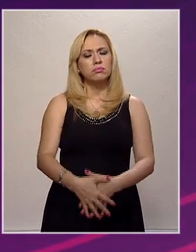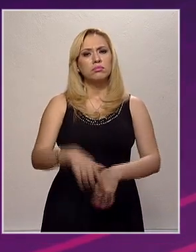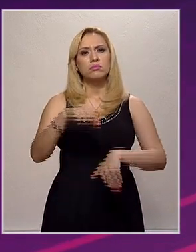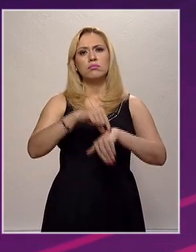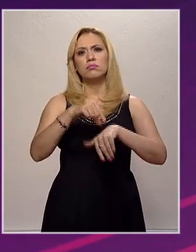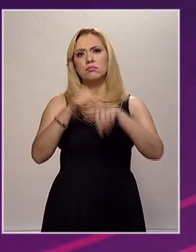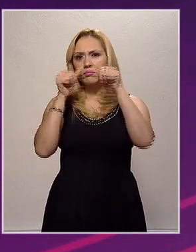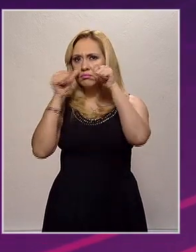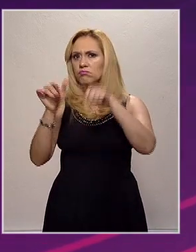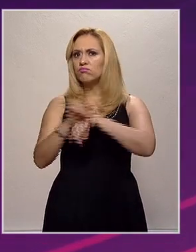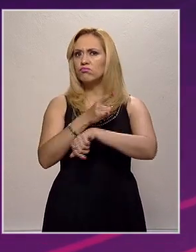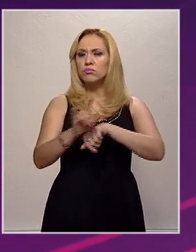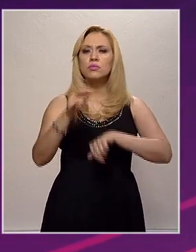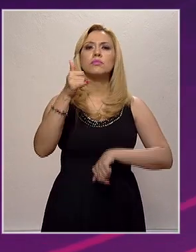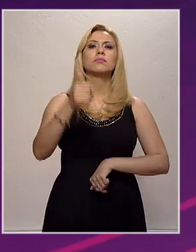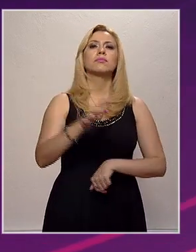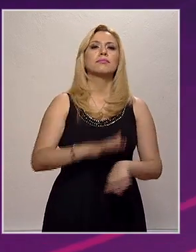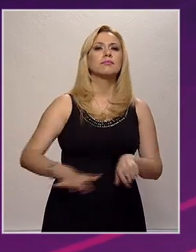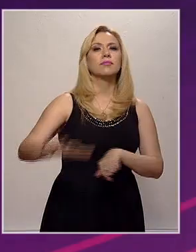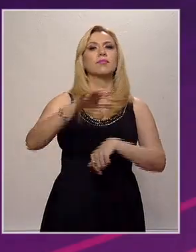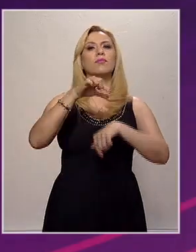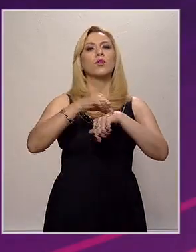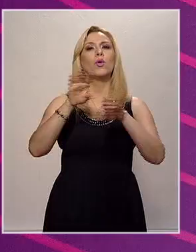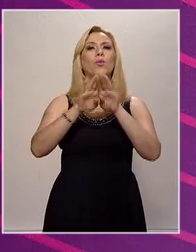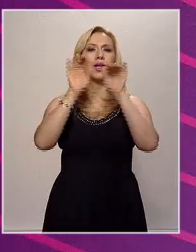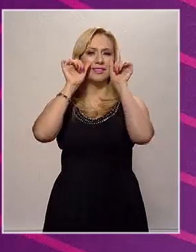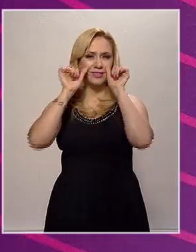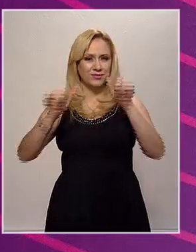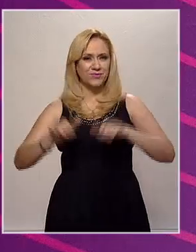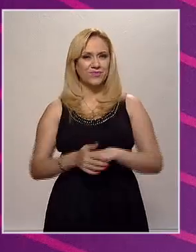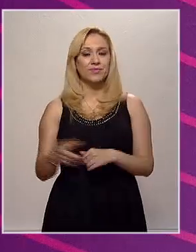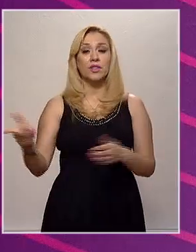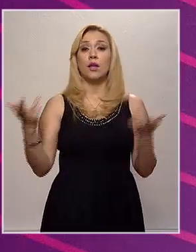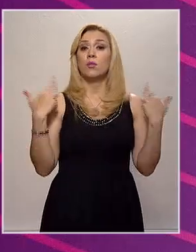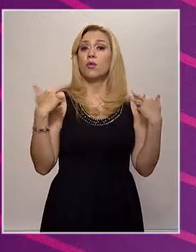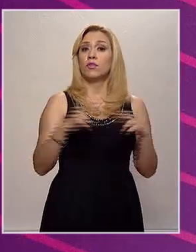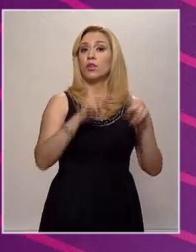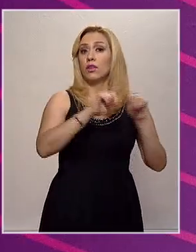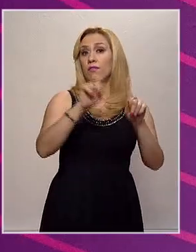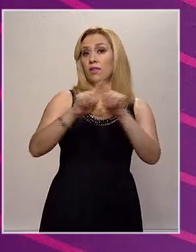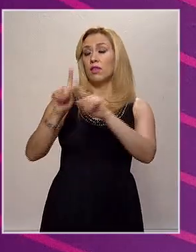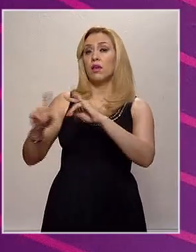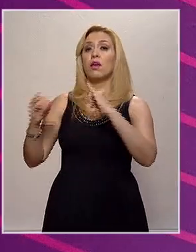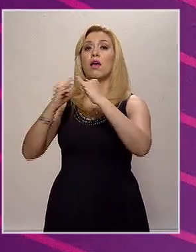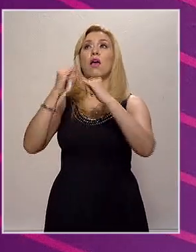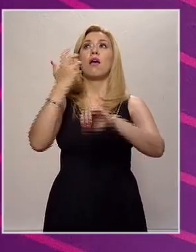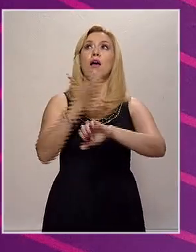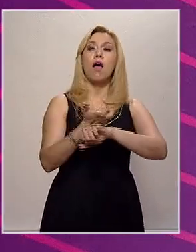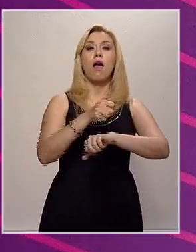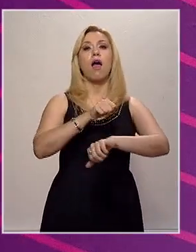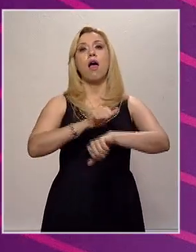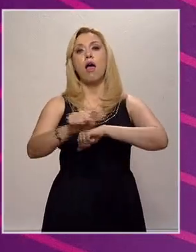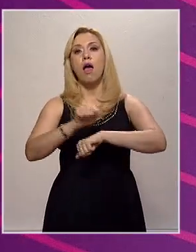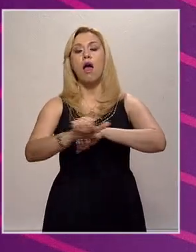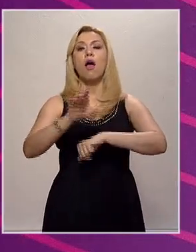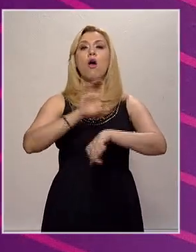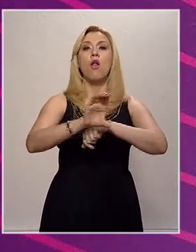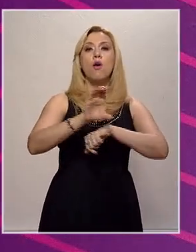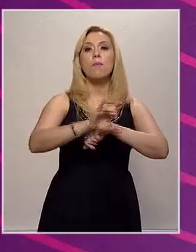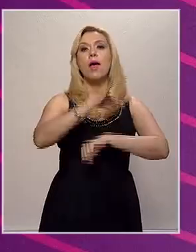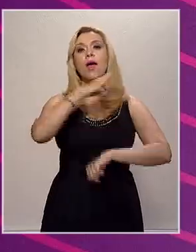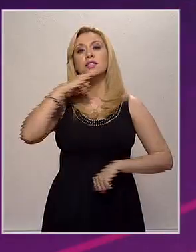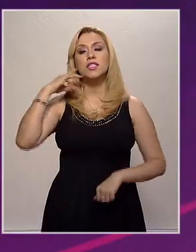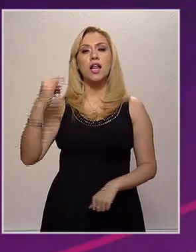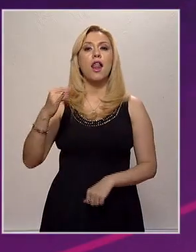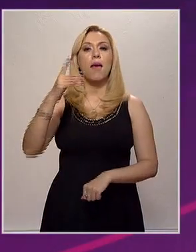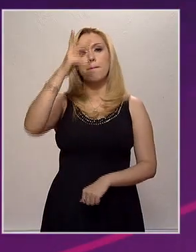salud, así como sobre el campo médico en México. Ha sido profesor en diversas instituciones en Estados Unidos, Argentina, Colombia, Chile, Perú